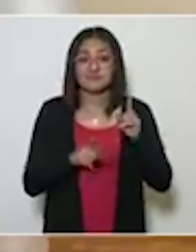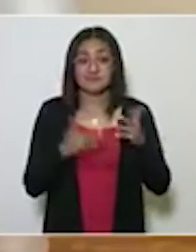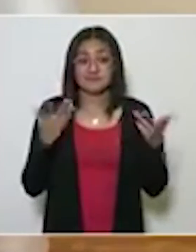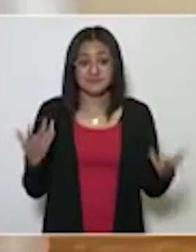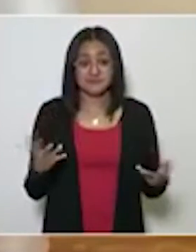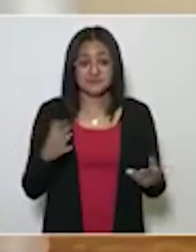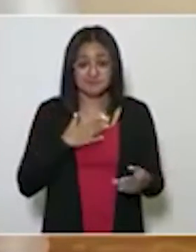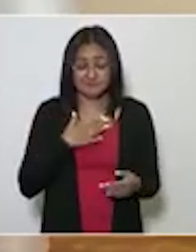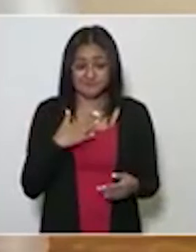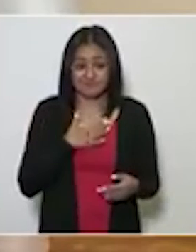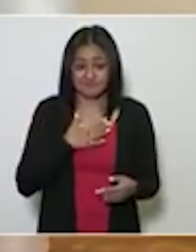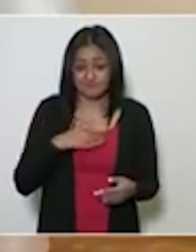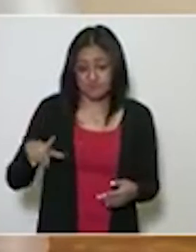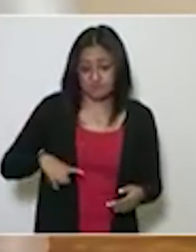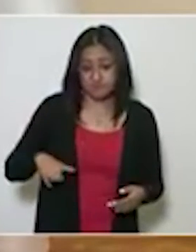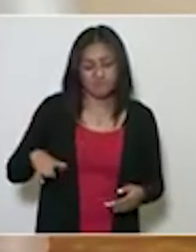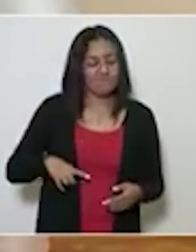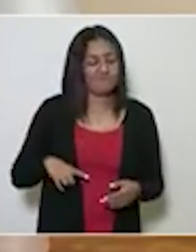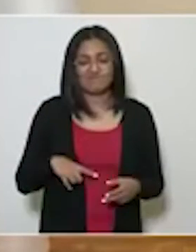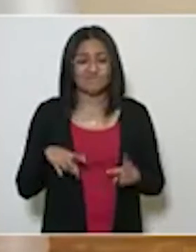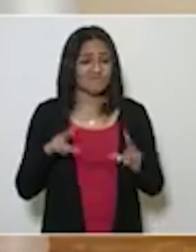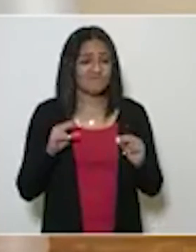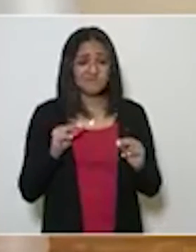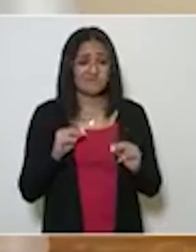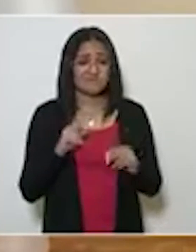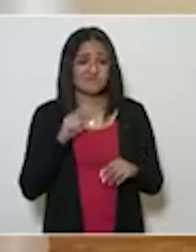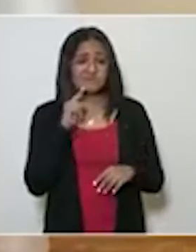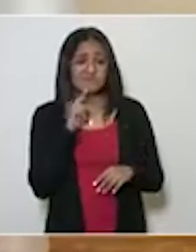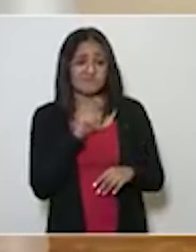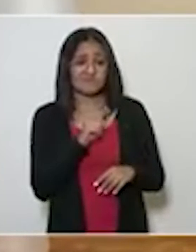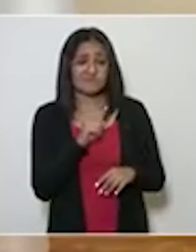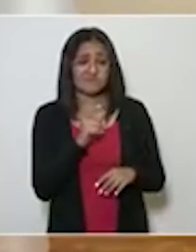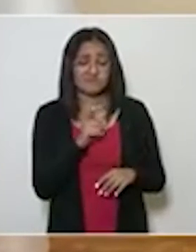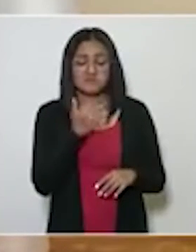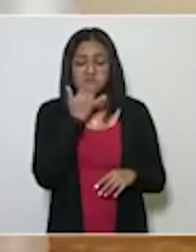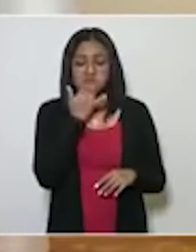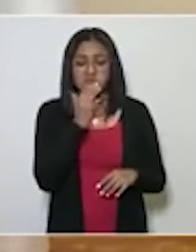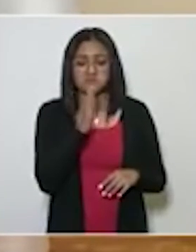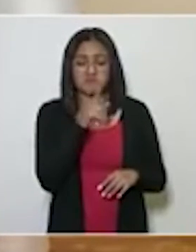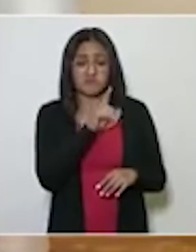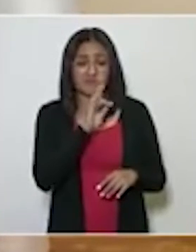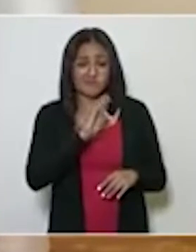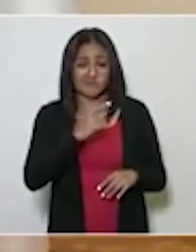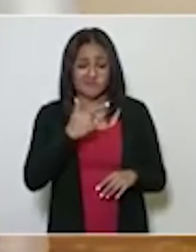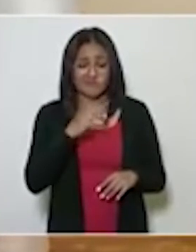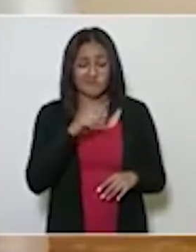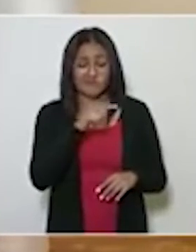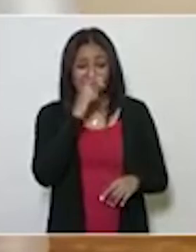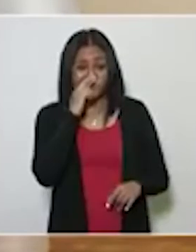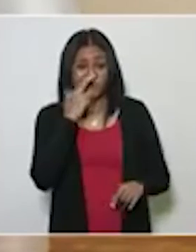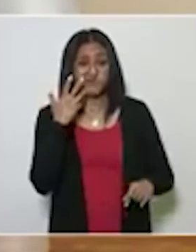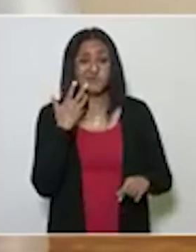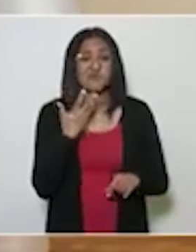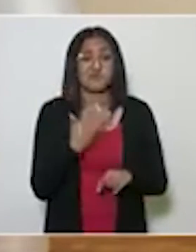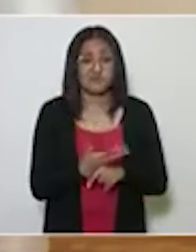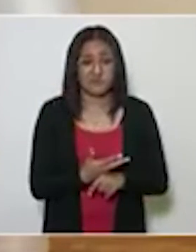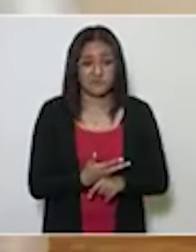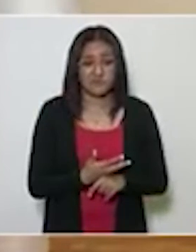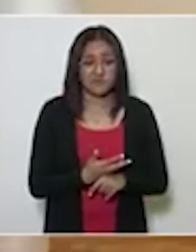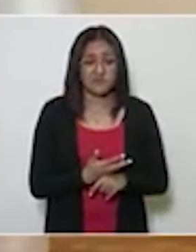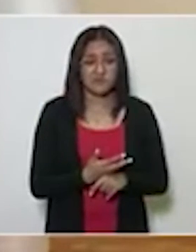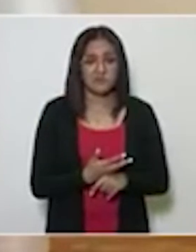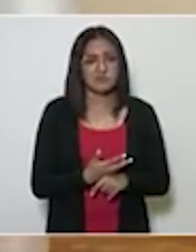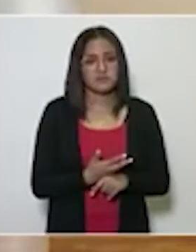del Poder Ejecutivo, depende del poder, perdón, de la Fiscalía General del Estado, y en su